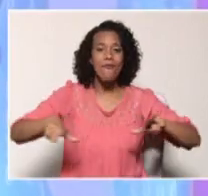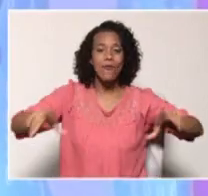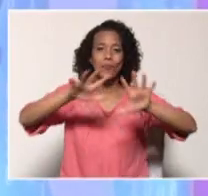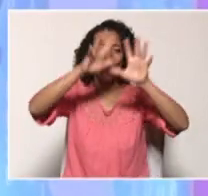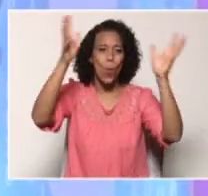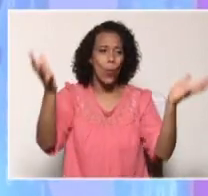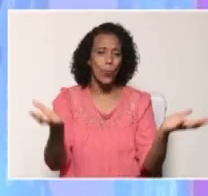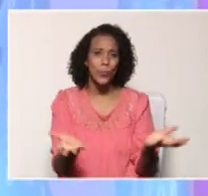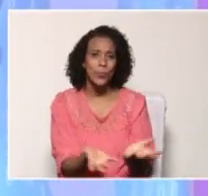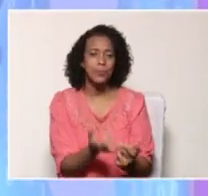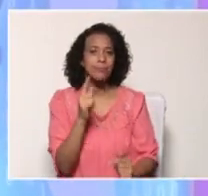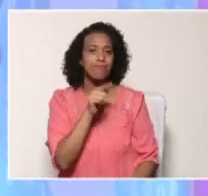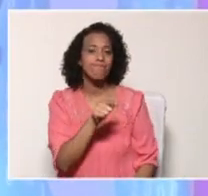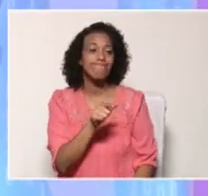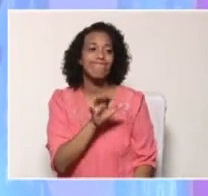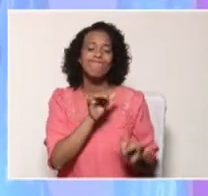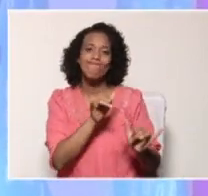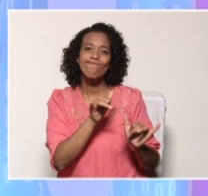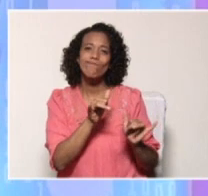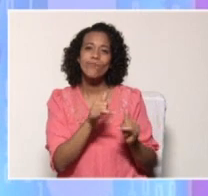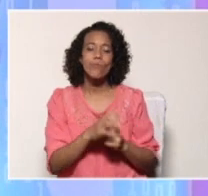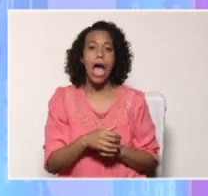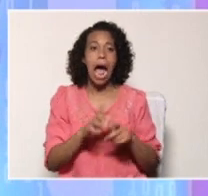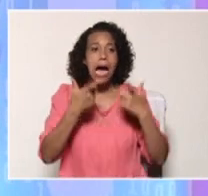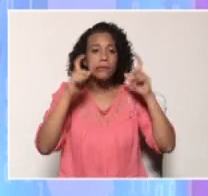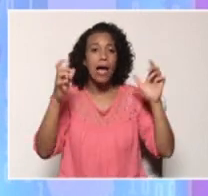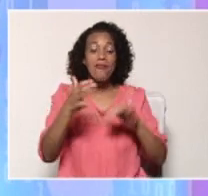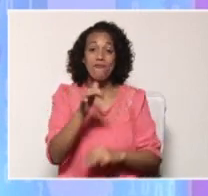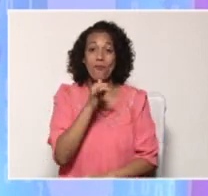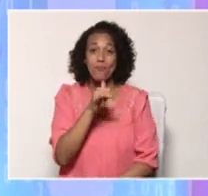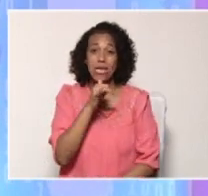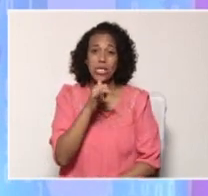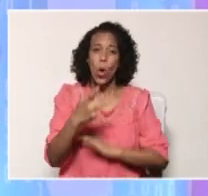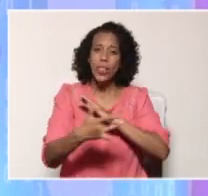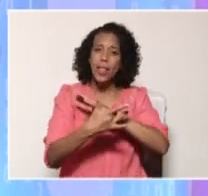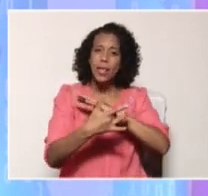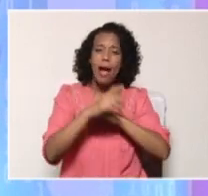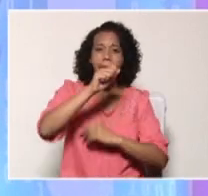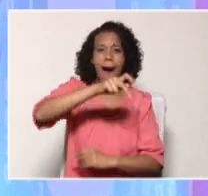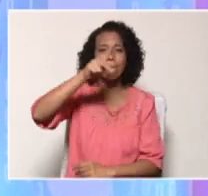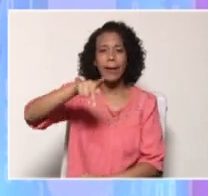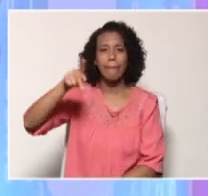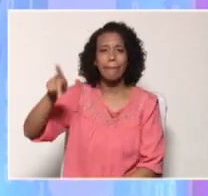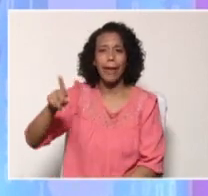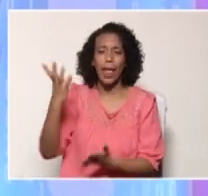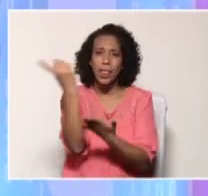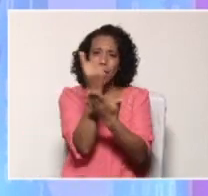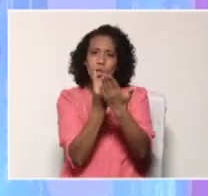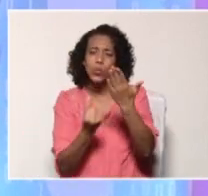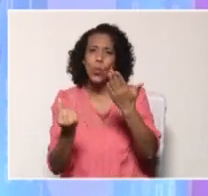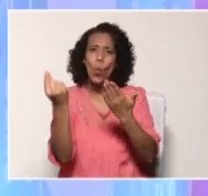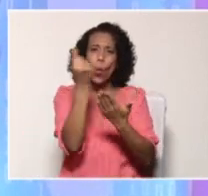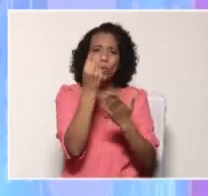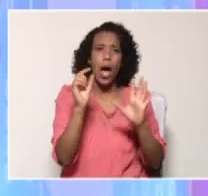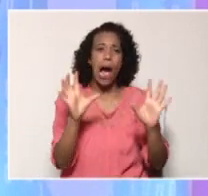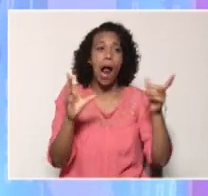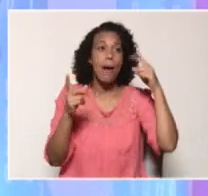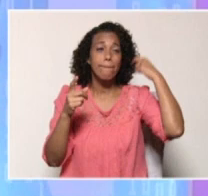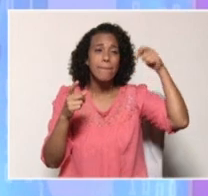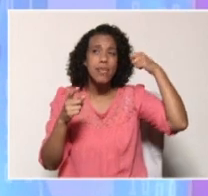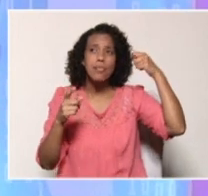nuestro entorno. La misma posee una amplia gama de herramientas para crear, diseñar o realizar